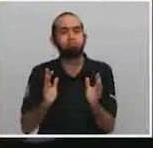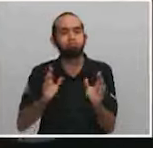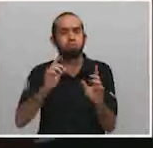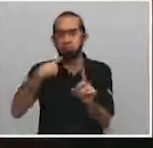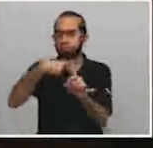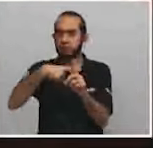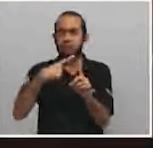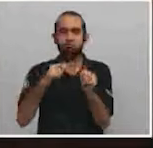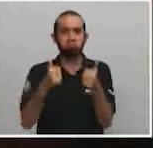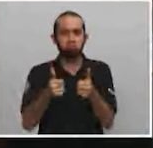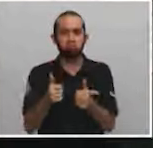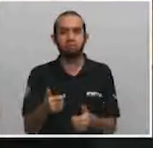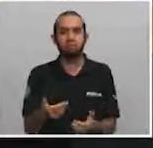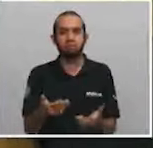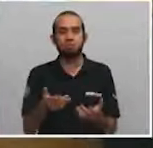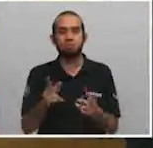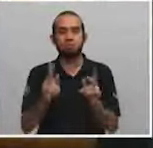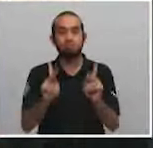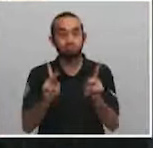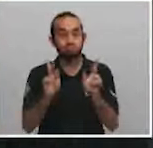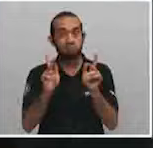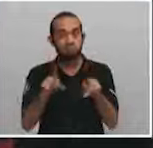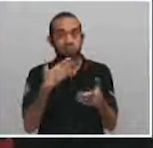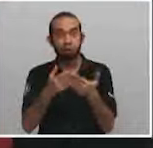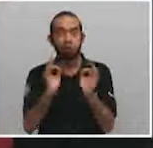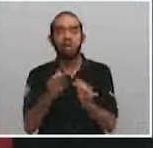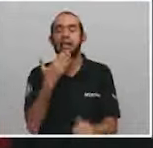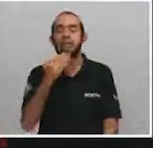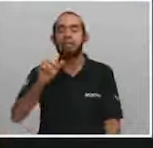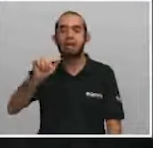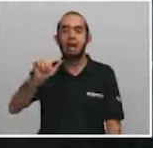sana con una persona. Muchas gracias, don